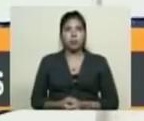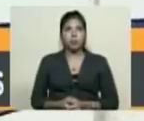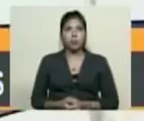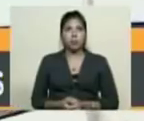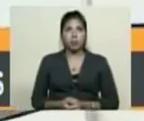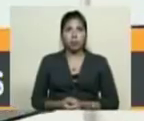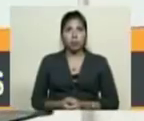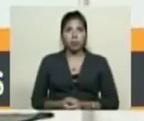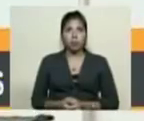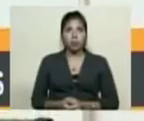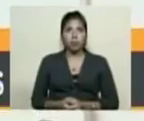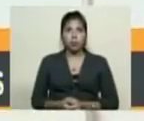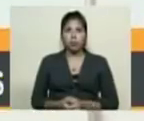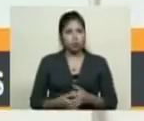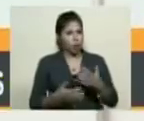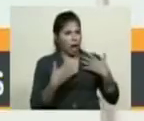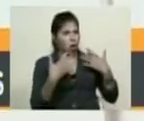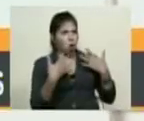Haciendo calor, ¿verdad?